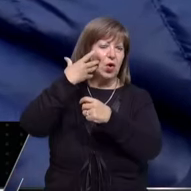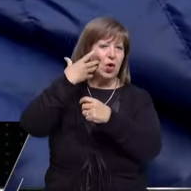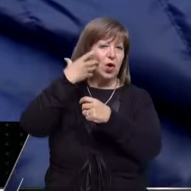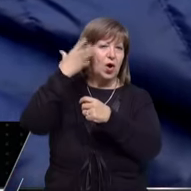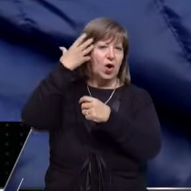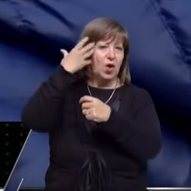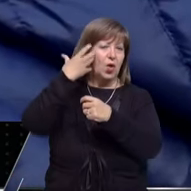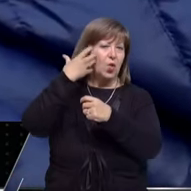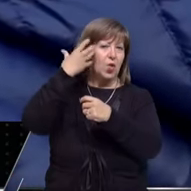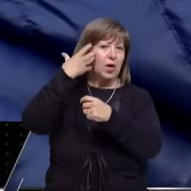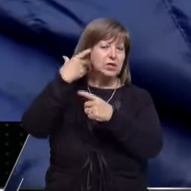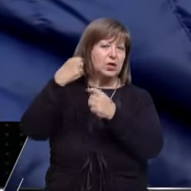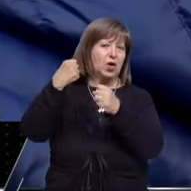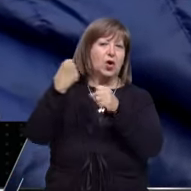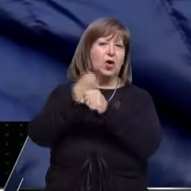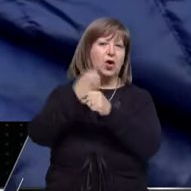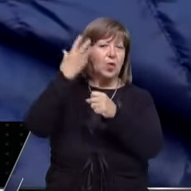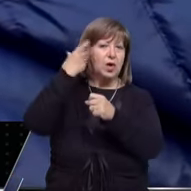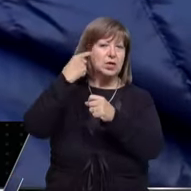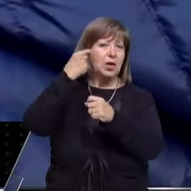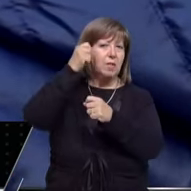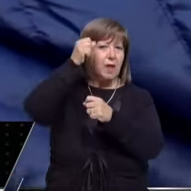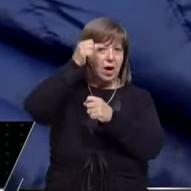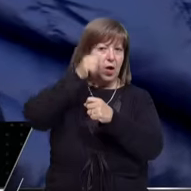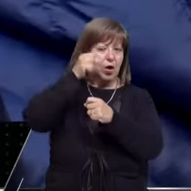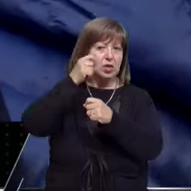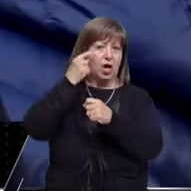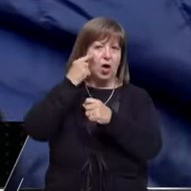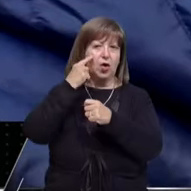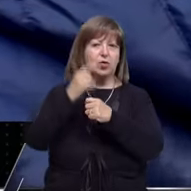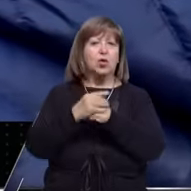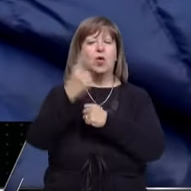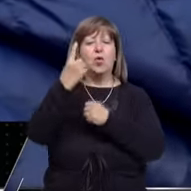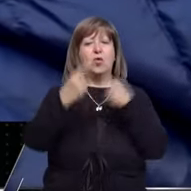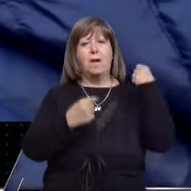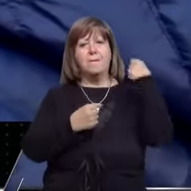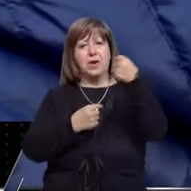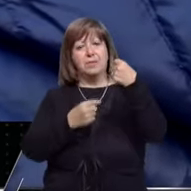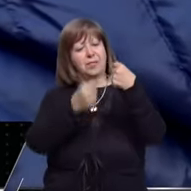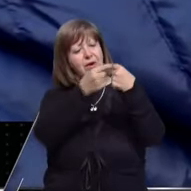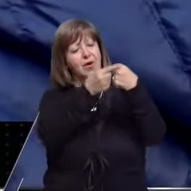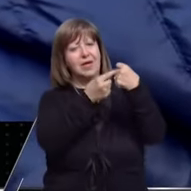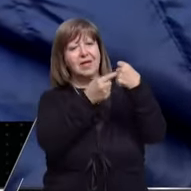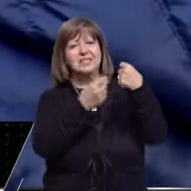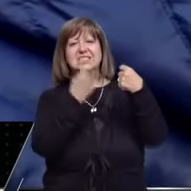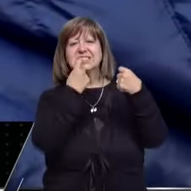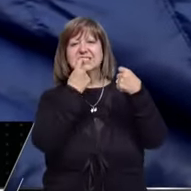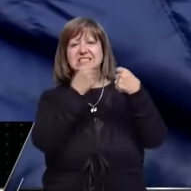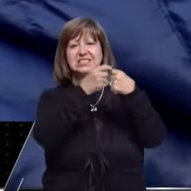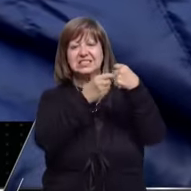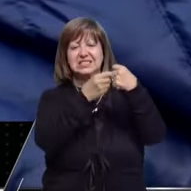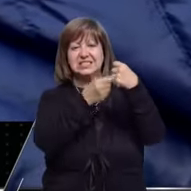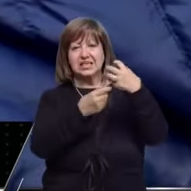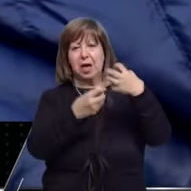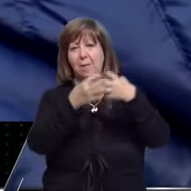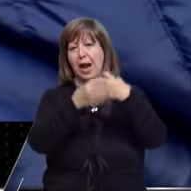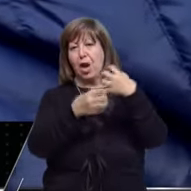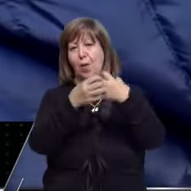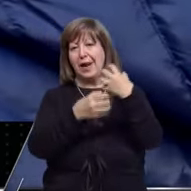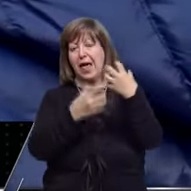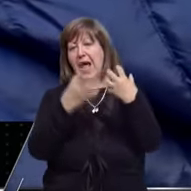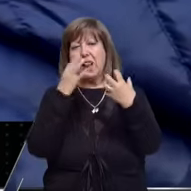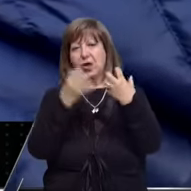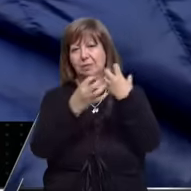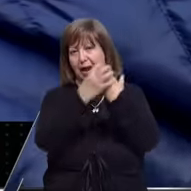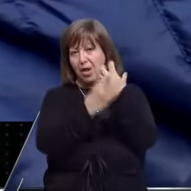es demasiado, aparte tenía un corte también en el ojo. ¿Un solo golpe? Un solo golpe, nada más. Bueno, y a partir de ahí has ido al hospital, terminaste en el